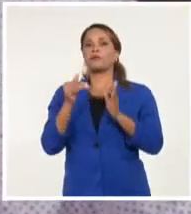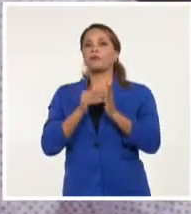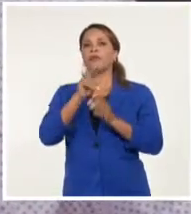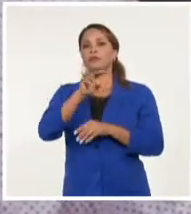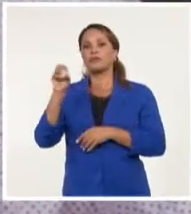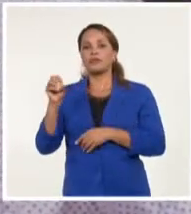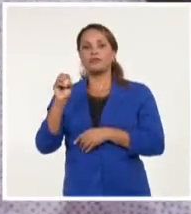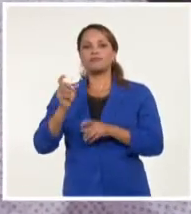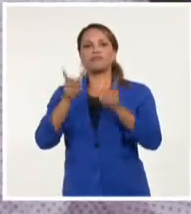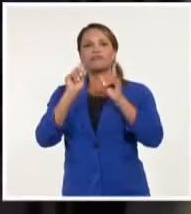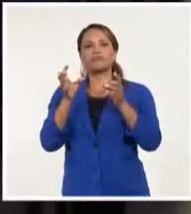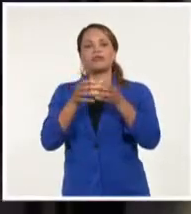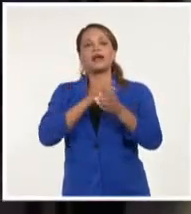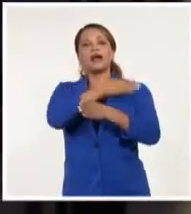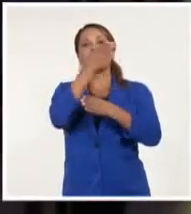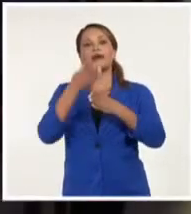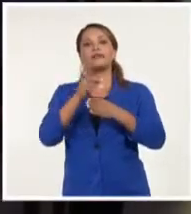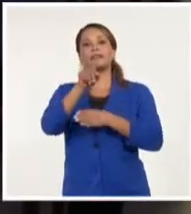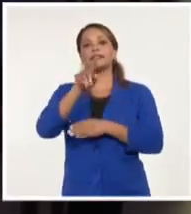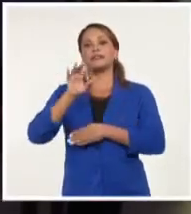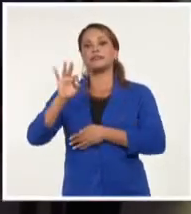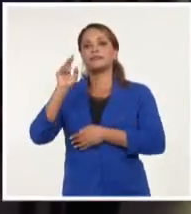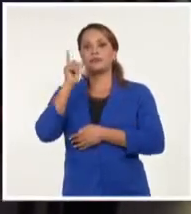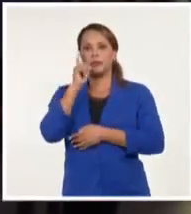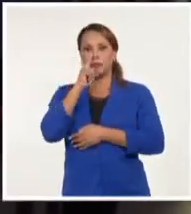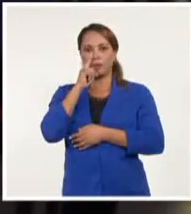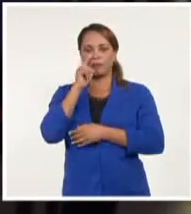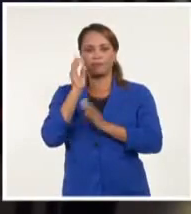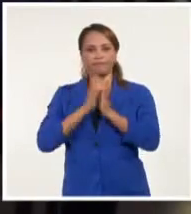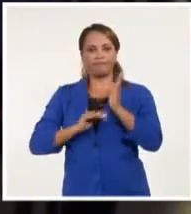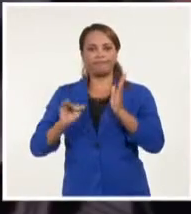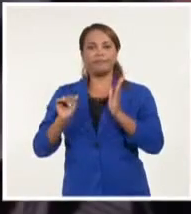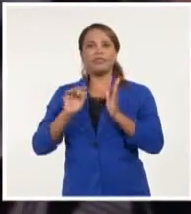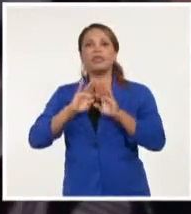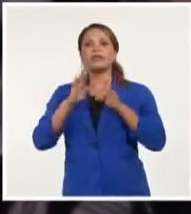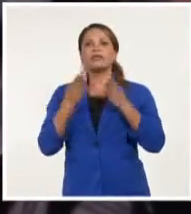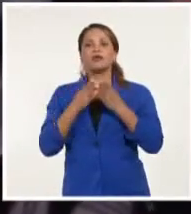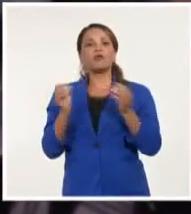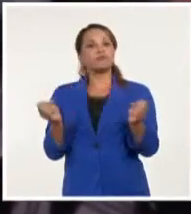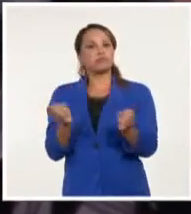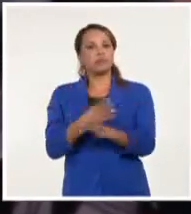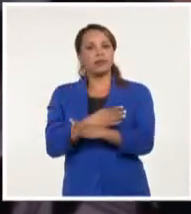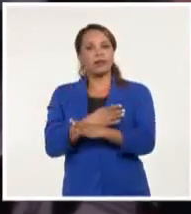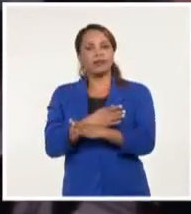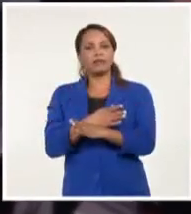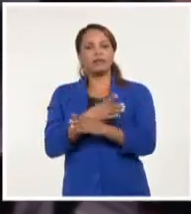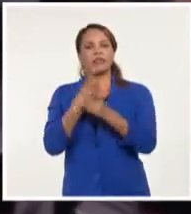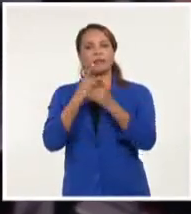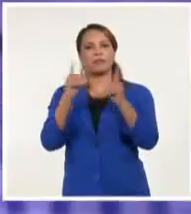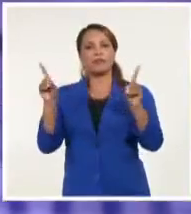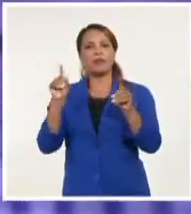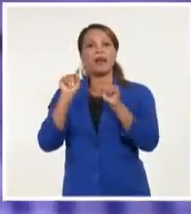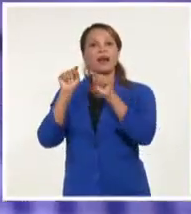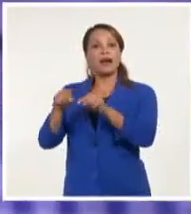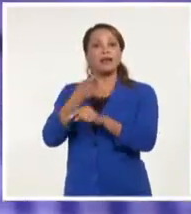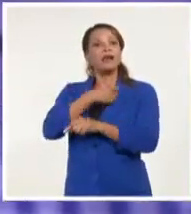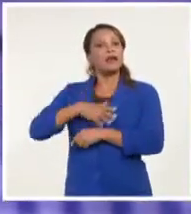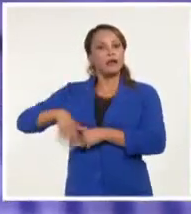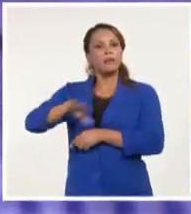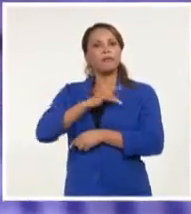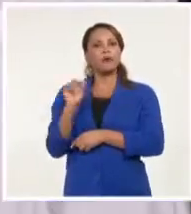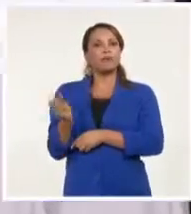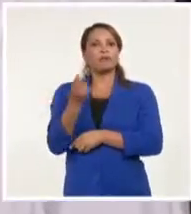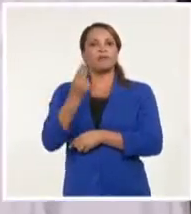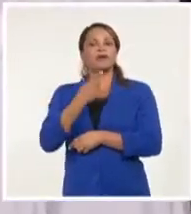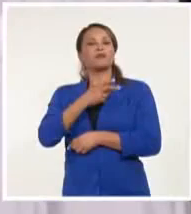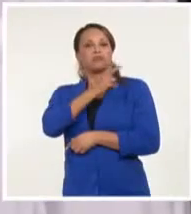hasta el próximo 18 de noviembre. Ejercicio transparente y democrático donde el pueblo tiene